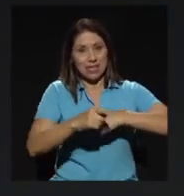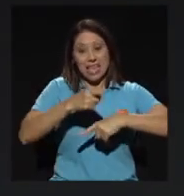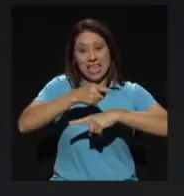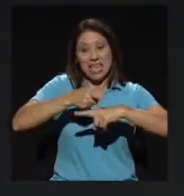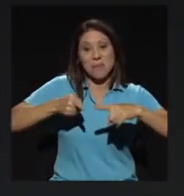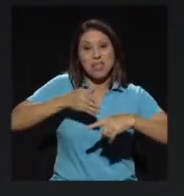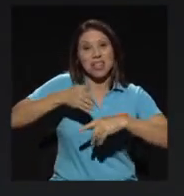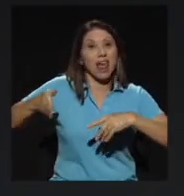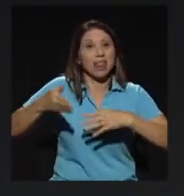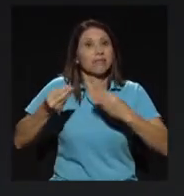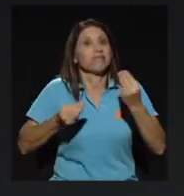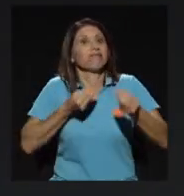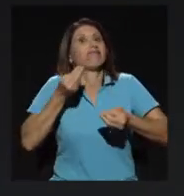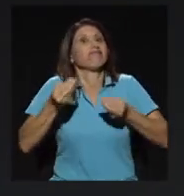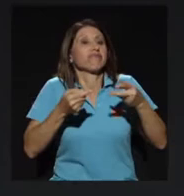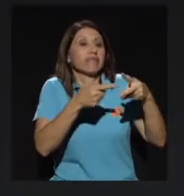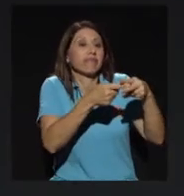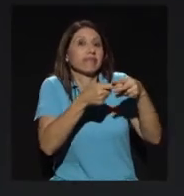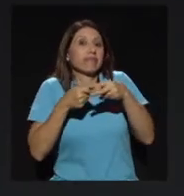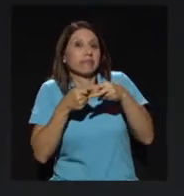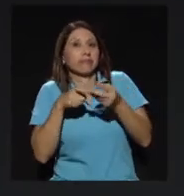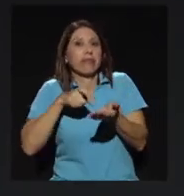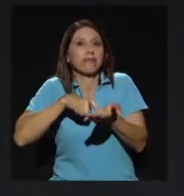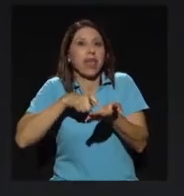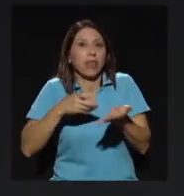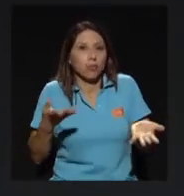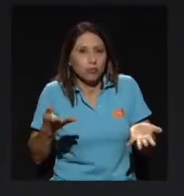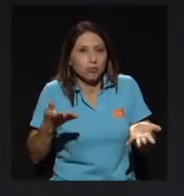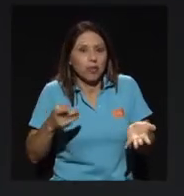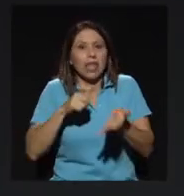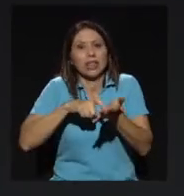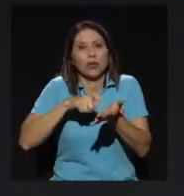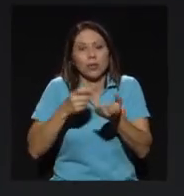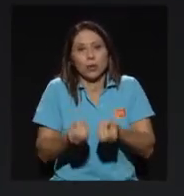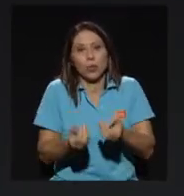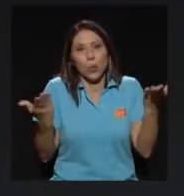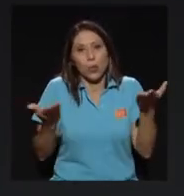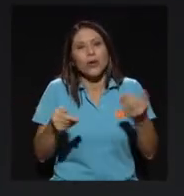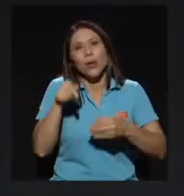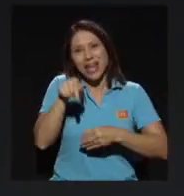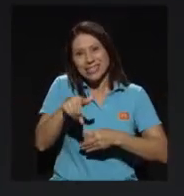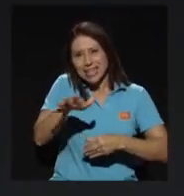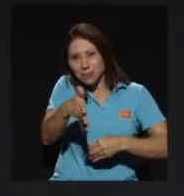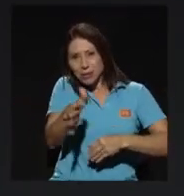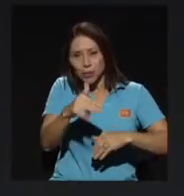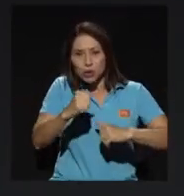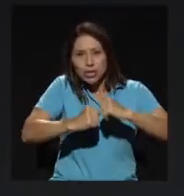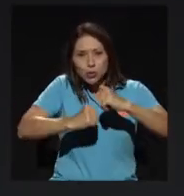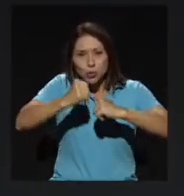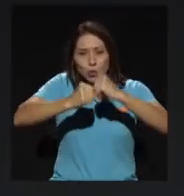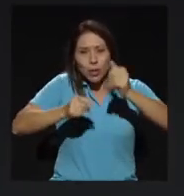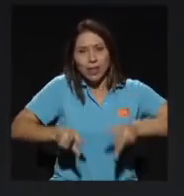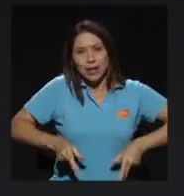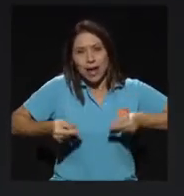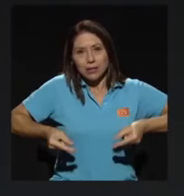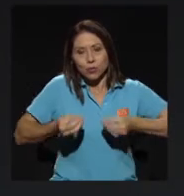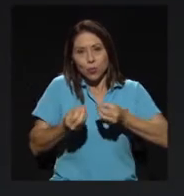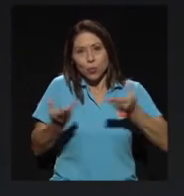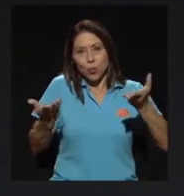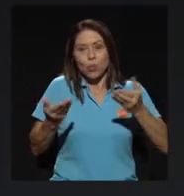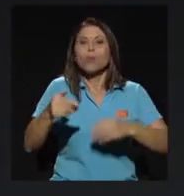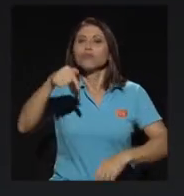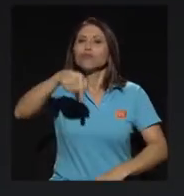fiado o sea con endeudamiento público porque ese es más o menos la estructura del gasto público y hoy vamos a